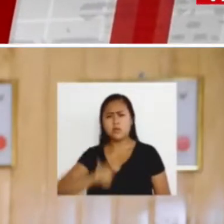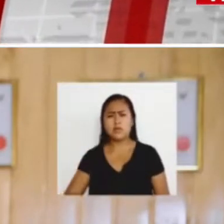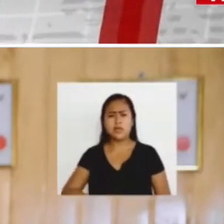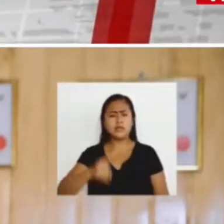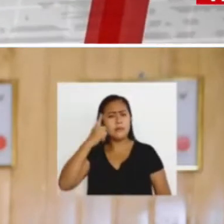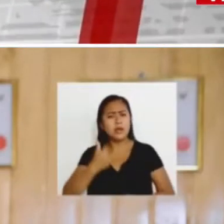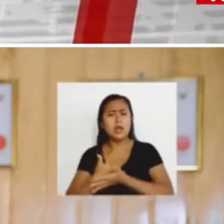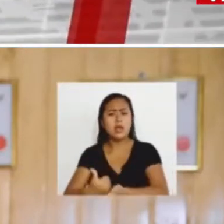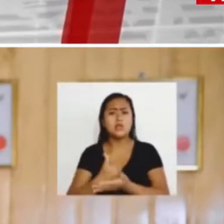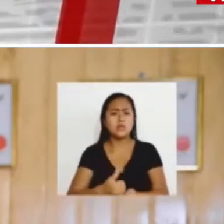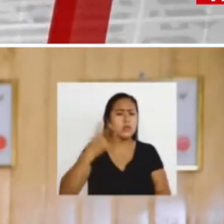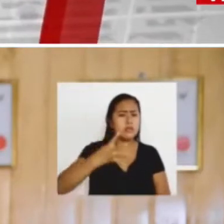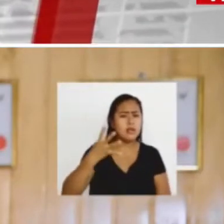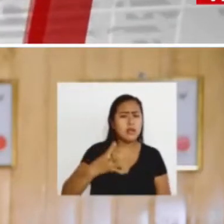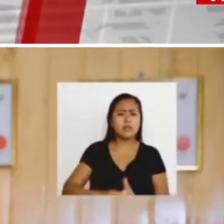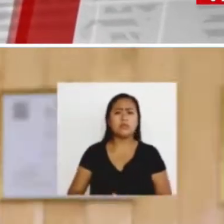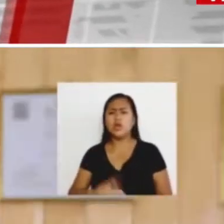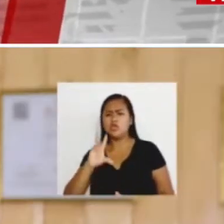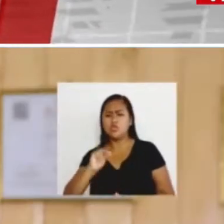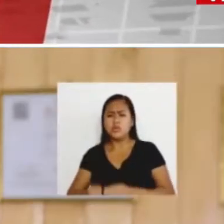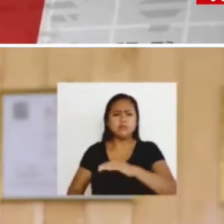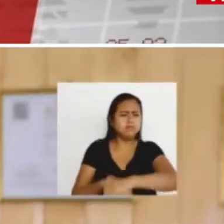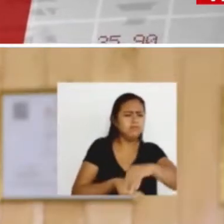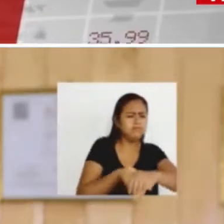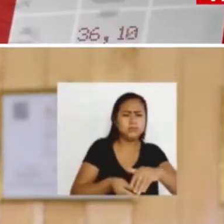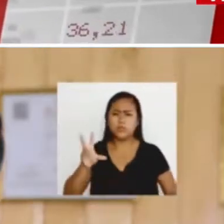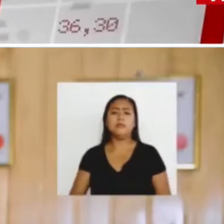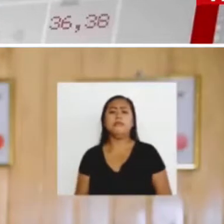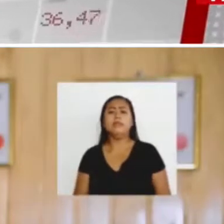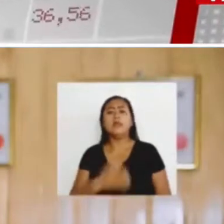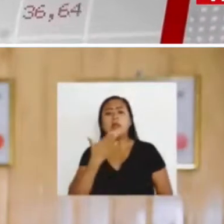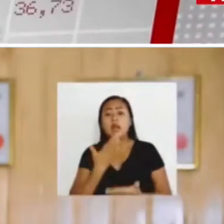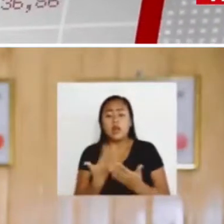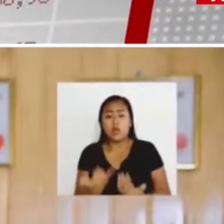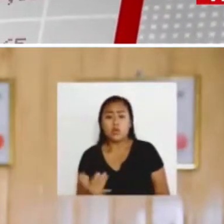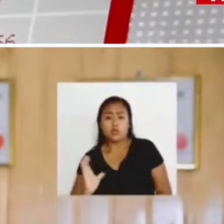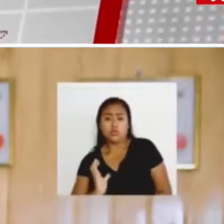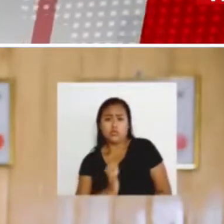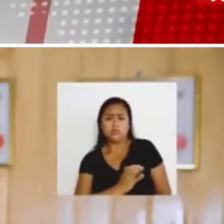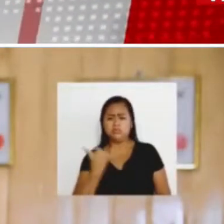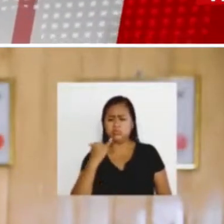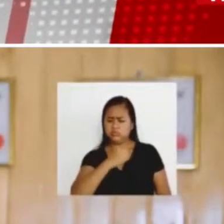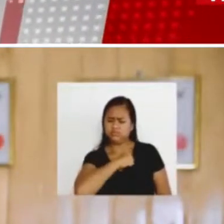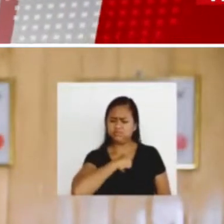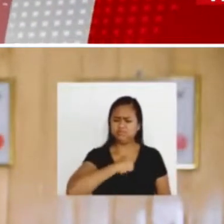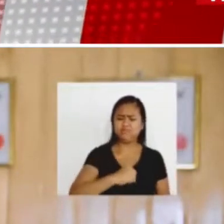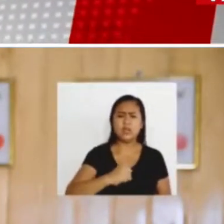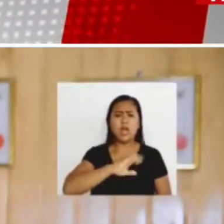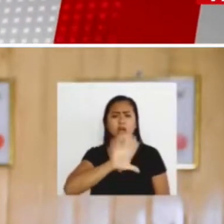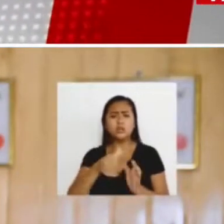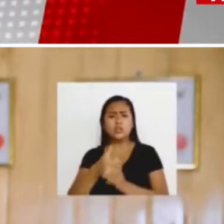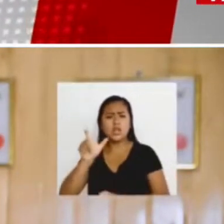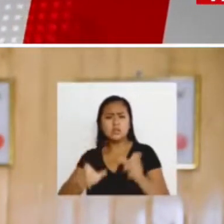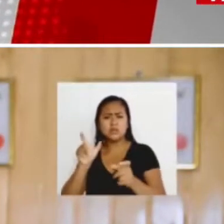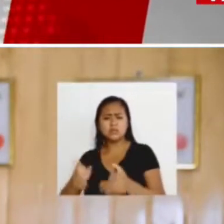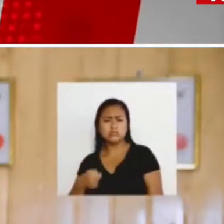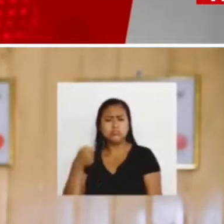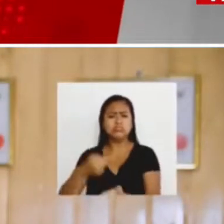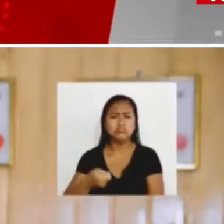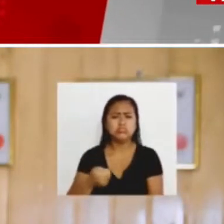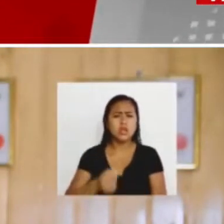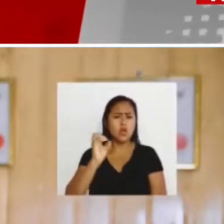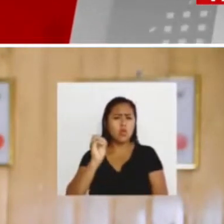2016 yo he sido objeto de más o menos 4 denuncias penales de gente que tenía terrenos en toda